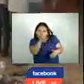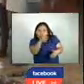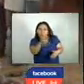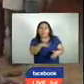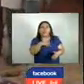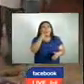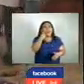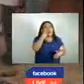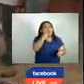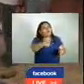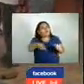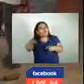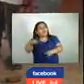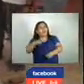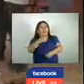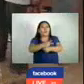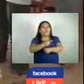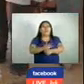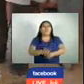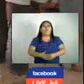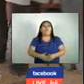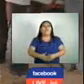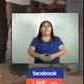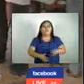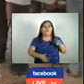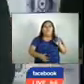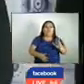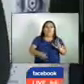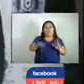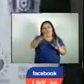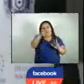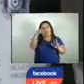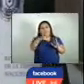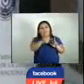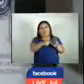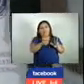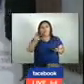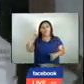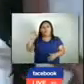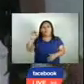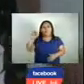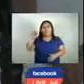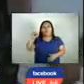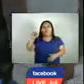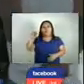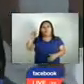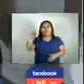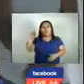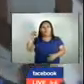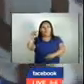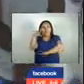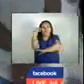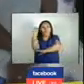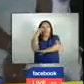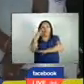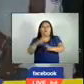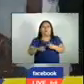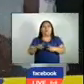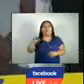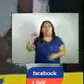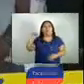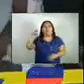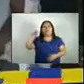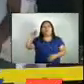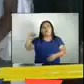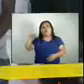tenía como destino el país de Guatemala. Los extranjeros fueron identificados como Fernando Ortiz de nacionalidad colombiana, Ángel Farfán